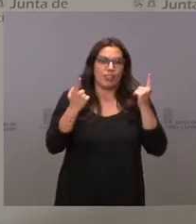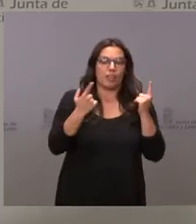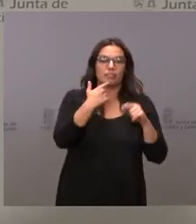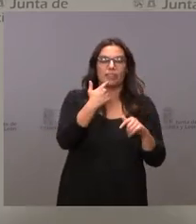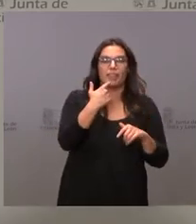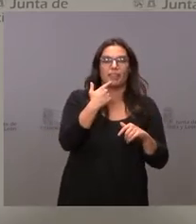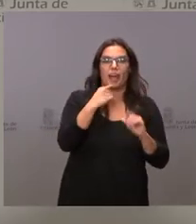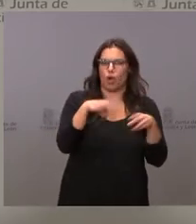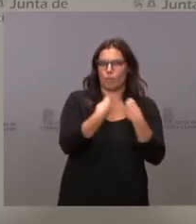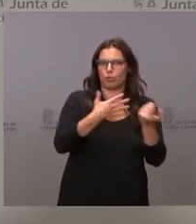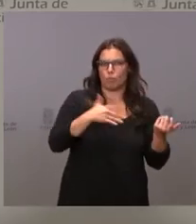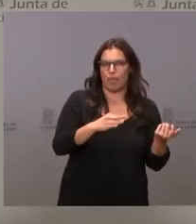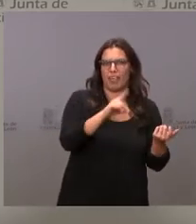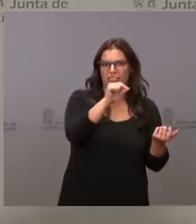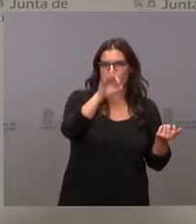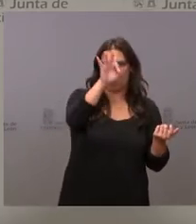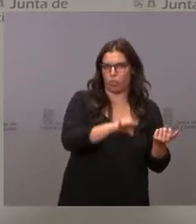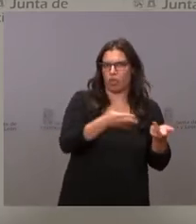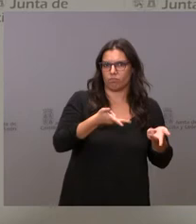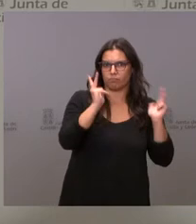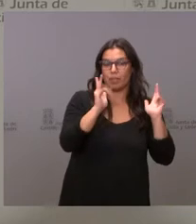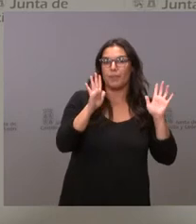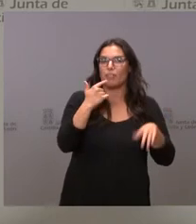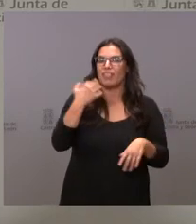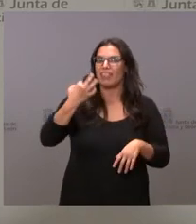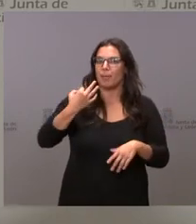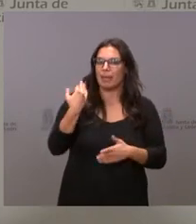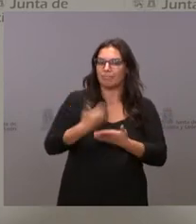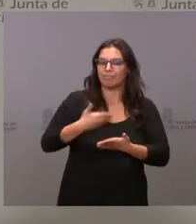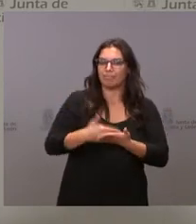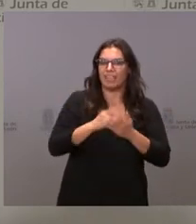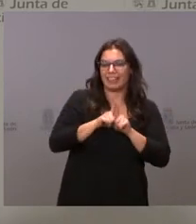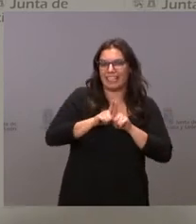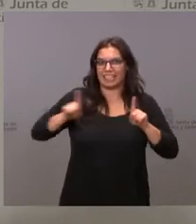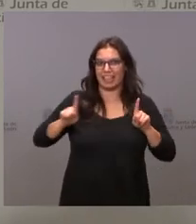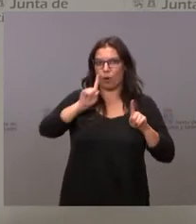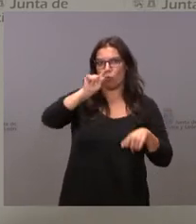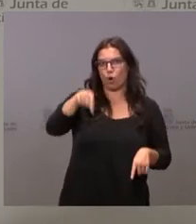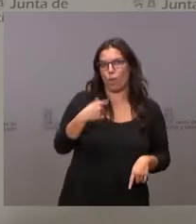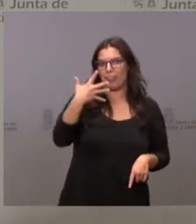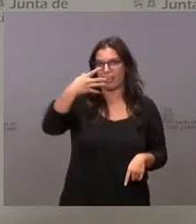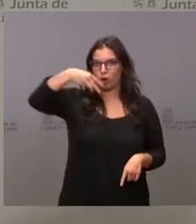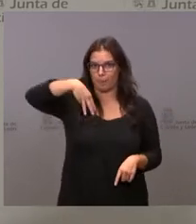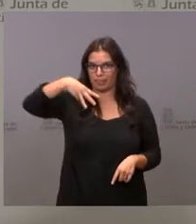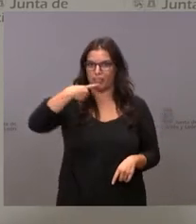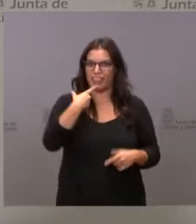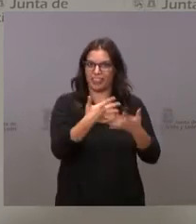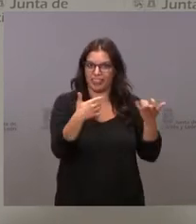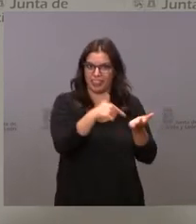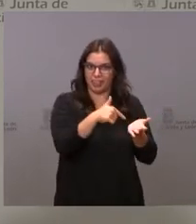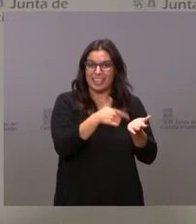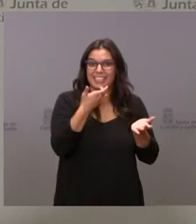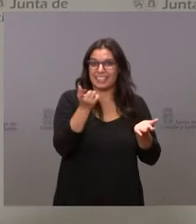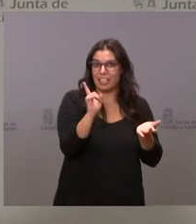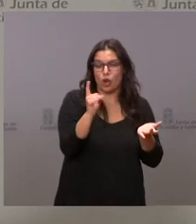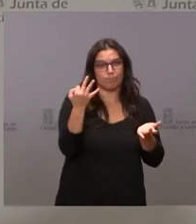es del 100%, pero indican que se tiene que garantizar una distancia interpersonal de 1,5 metros y que si no es así se